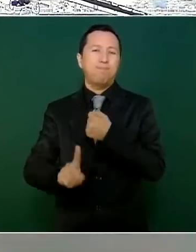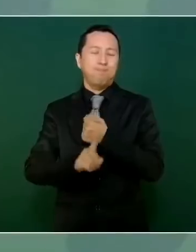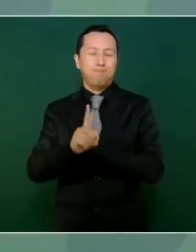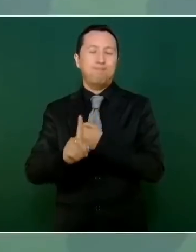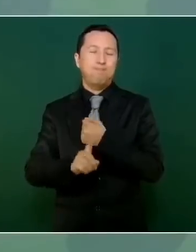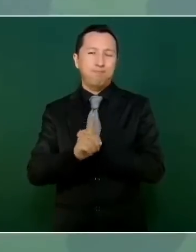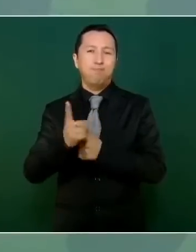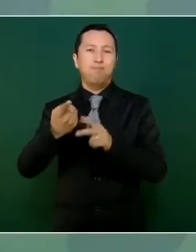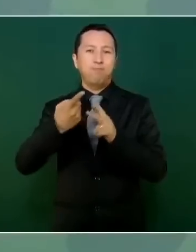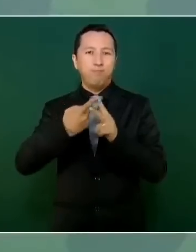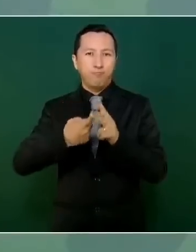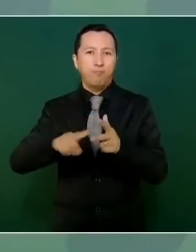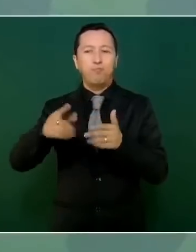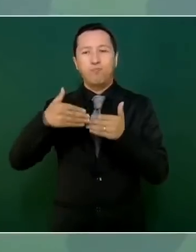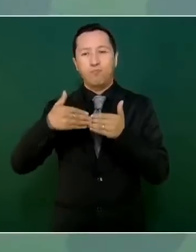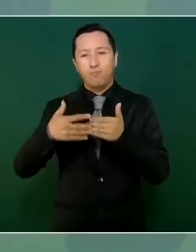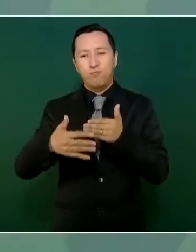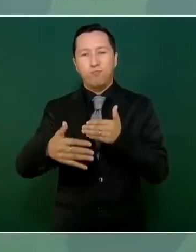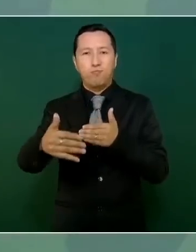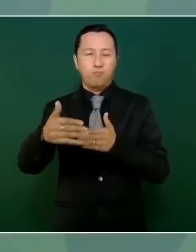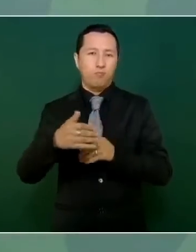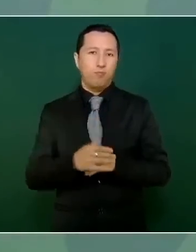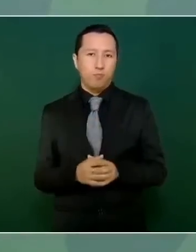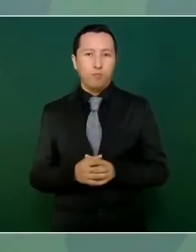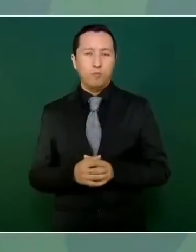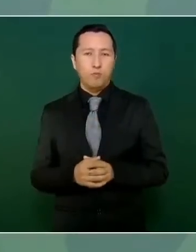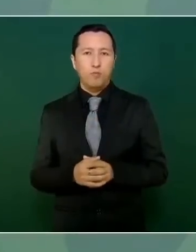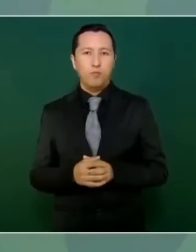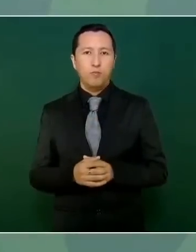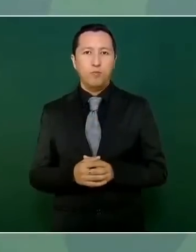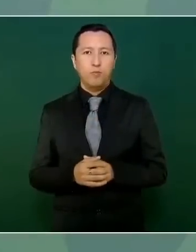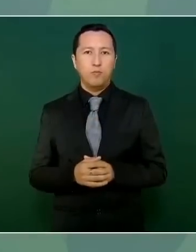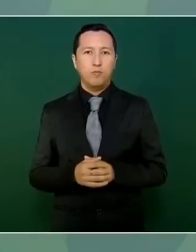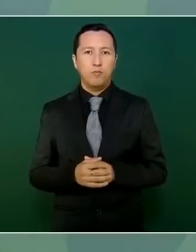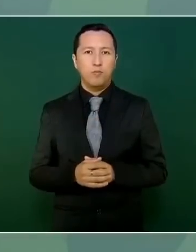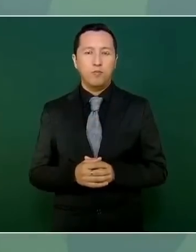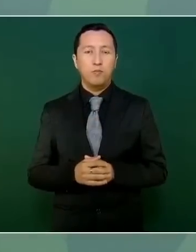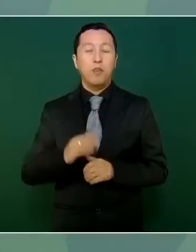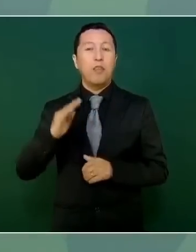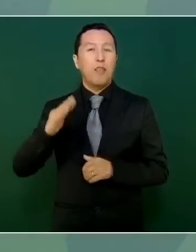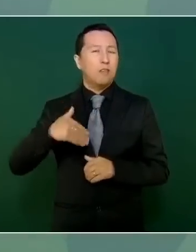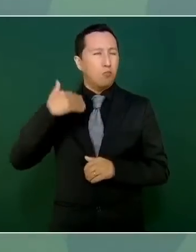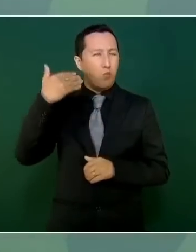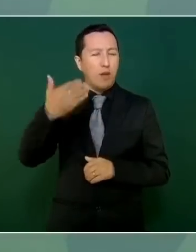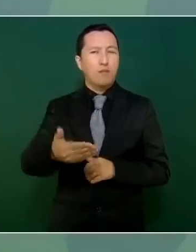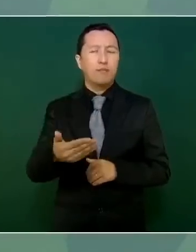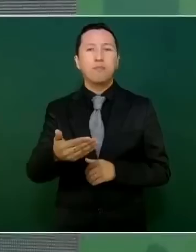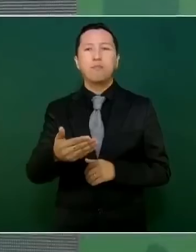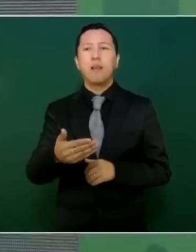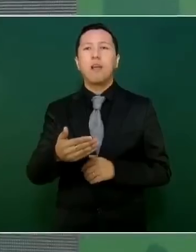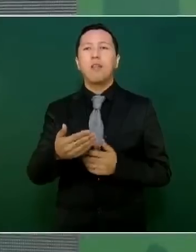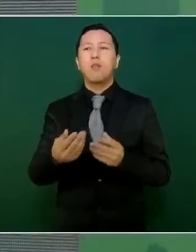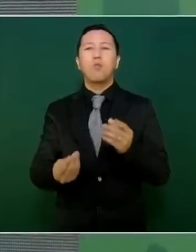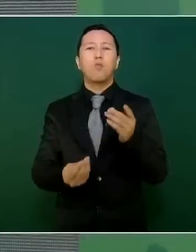Recientemente crearon lo que se llamó Seguro Popular, que ni era seguro ni